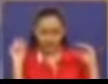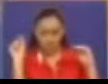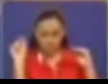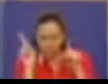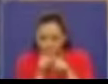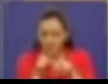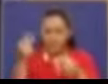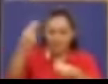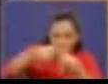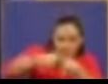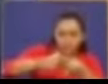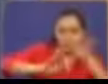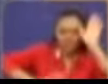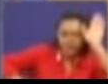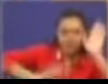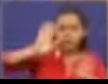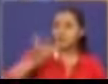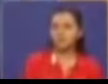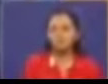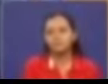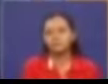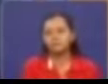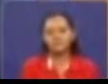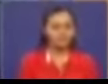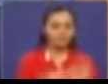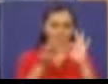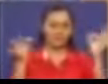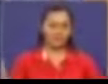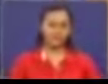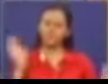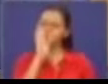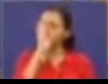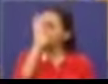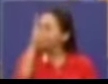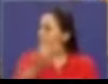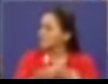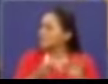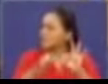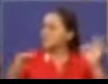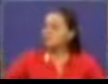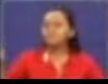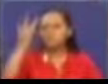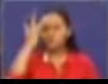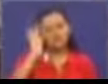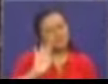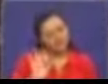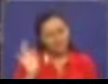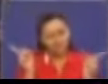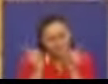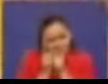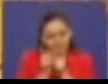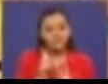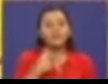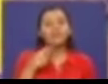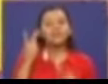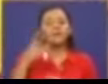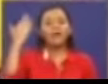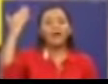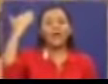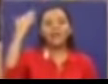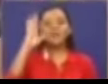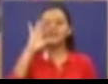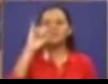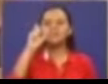la participación? ¿Sí o no? Que siempre es así. Un saludo a nuestro querido alcalde de Tisaleo. Viva